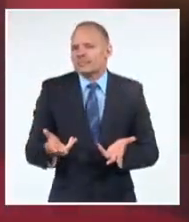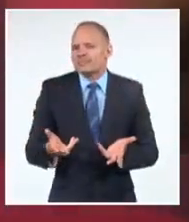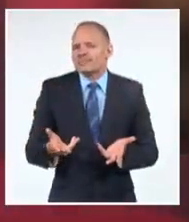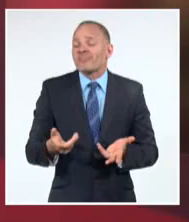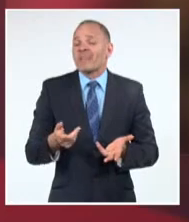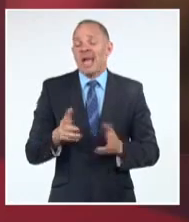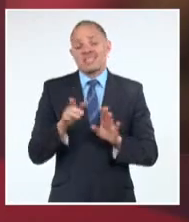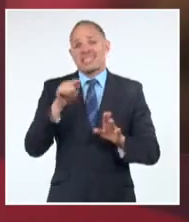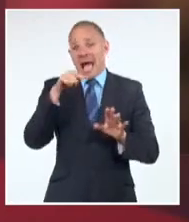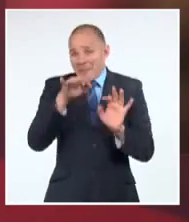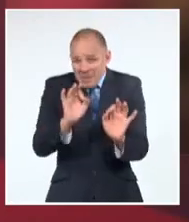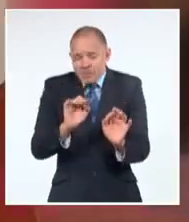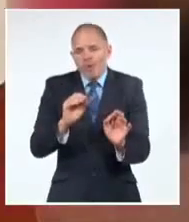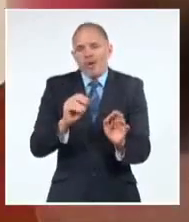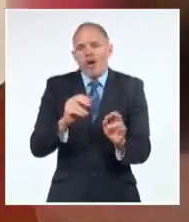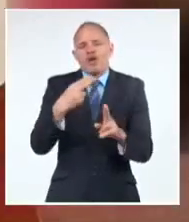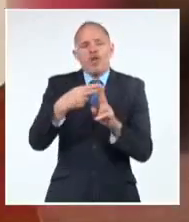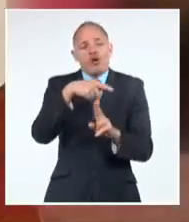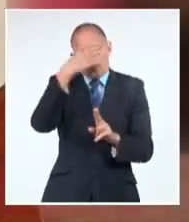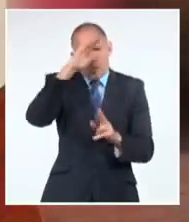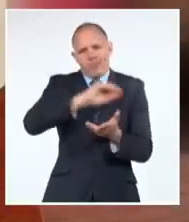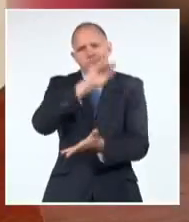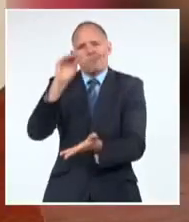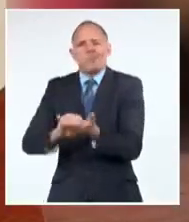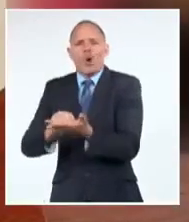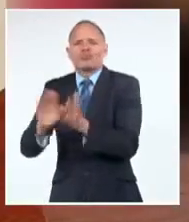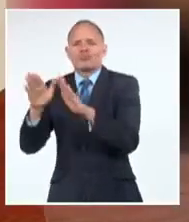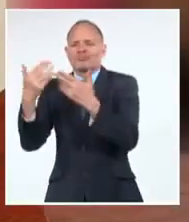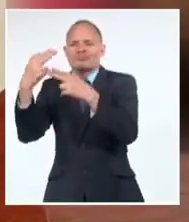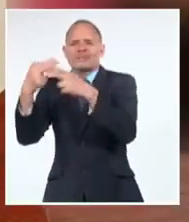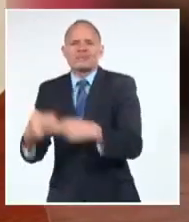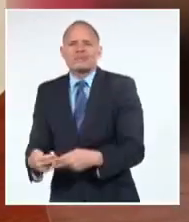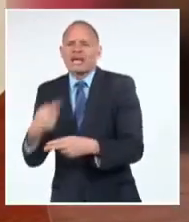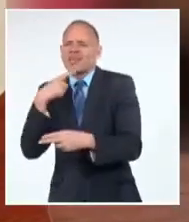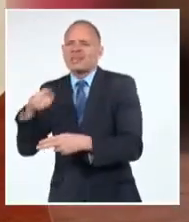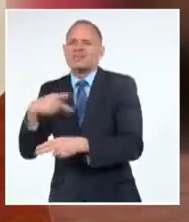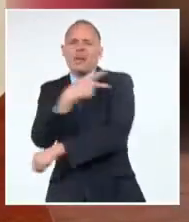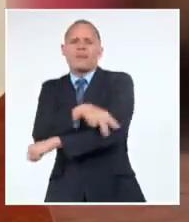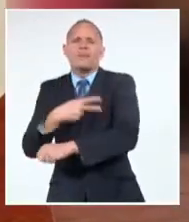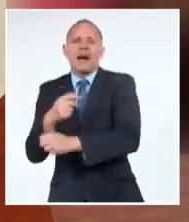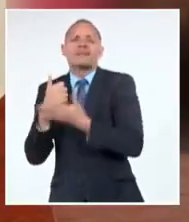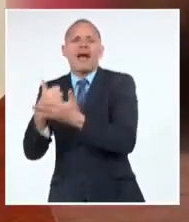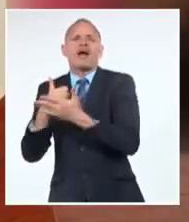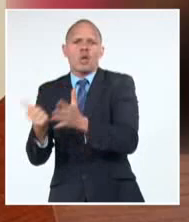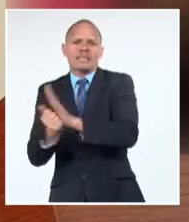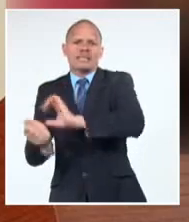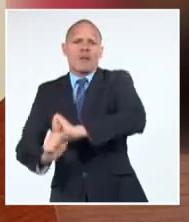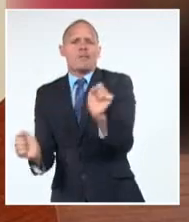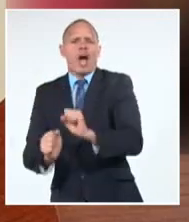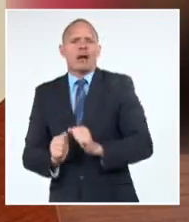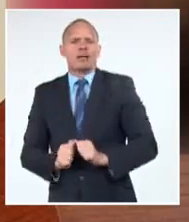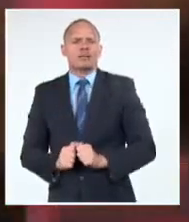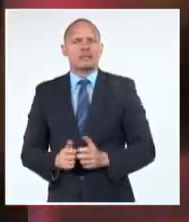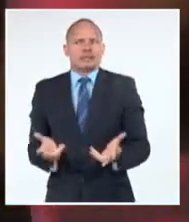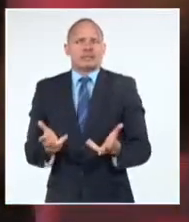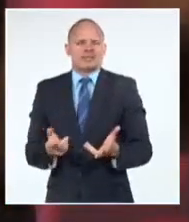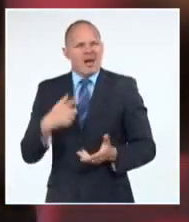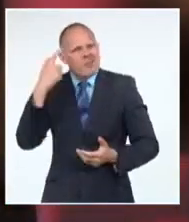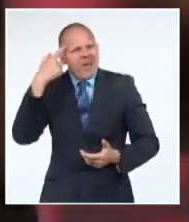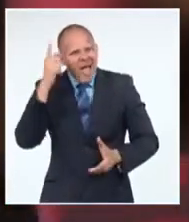pusieron a Cuba en la lista de los países terroristas. Imagínense